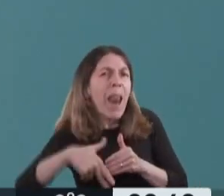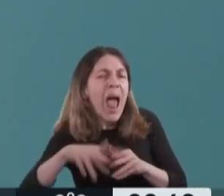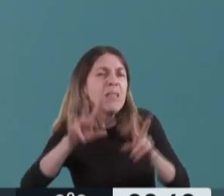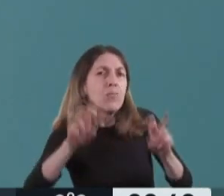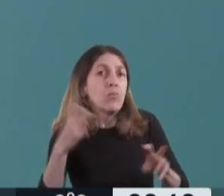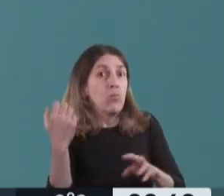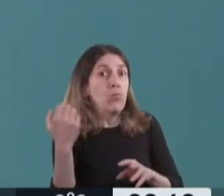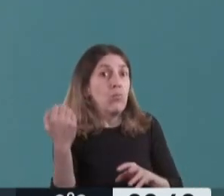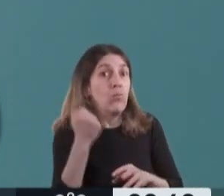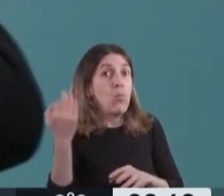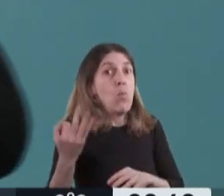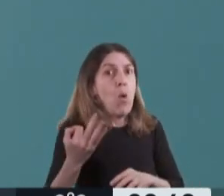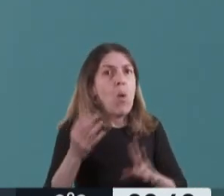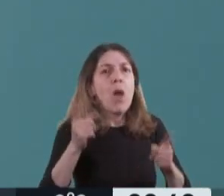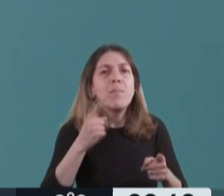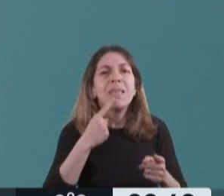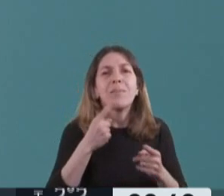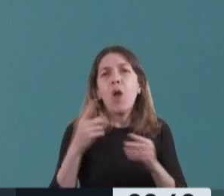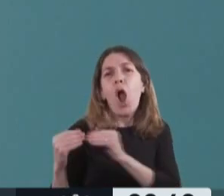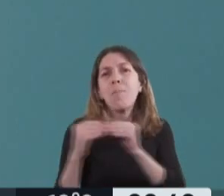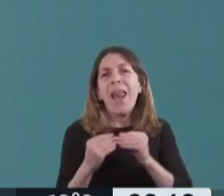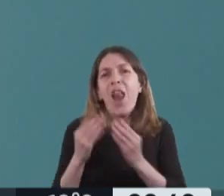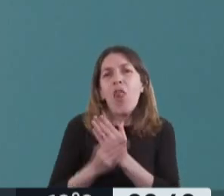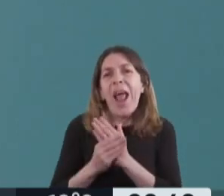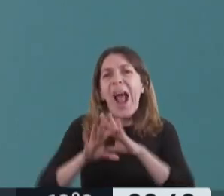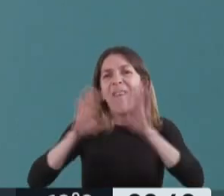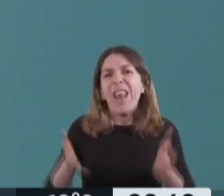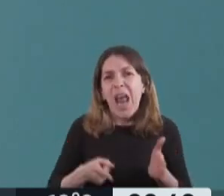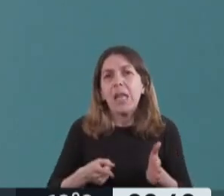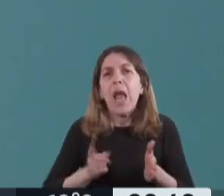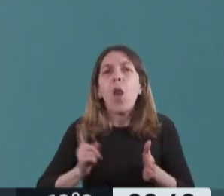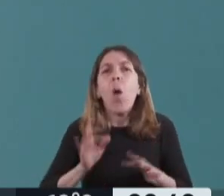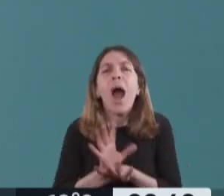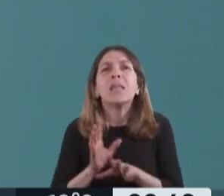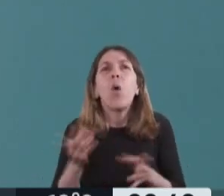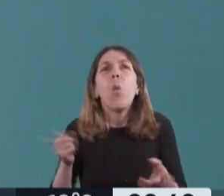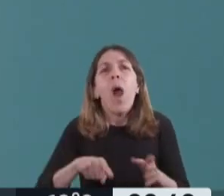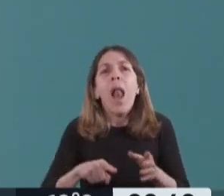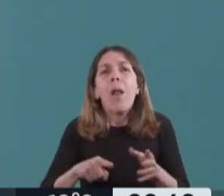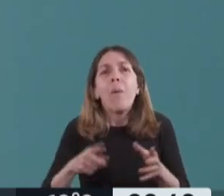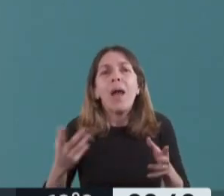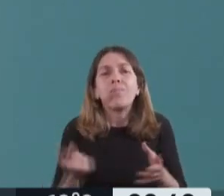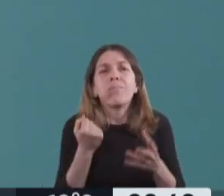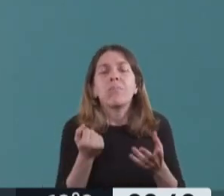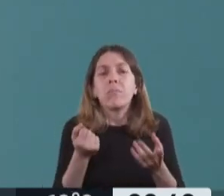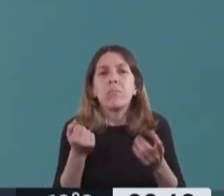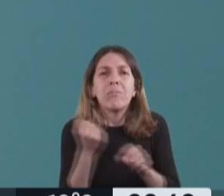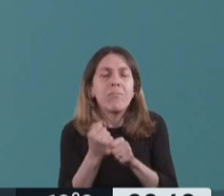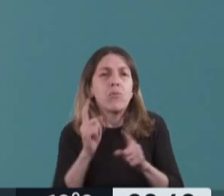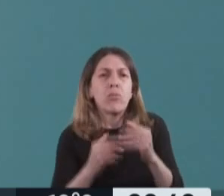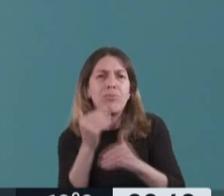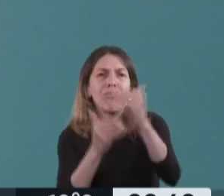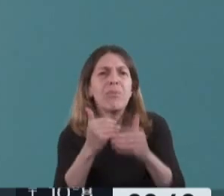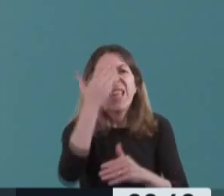en mis pares de gabinete que ya no estamos hablando de una recuperación del sector sino un crecimiento 15 por ciento arriba en